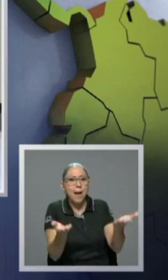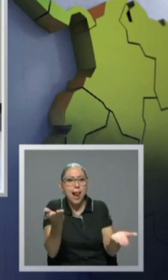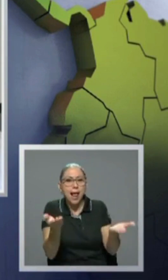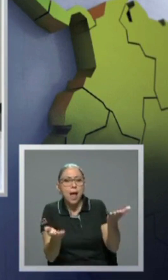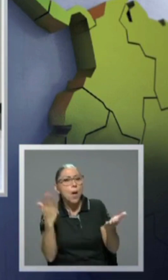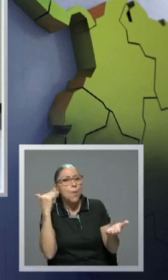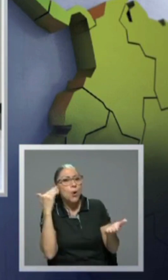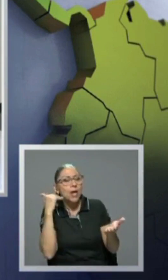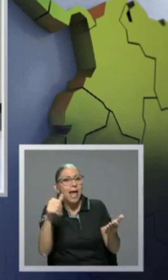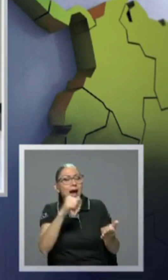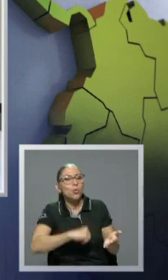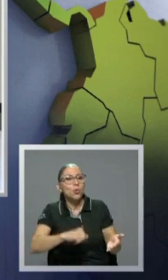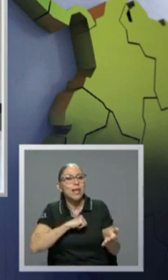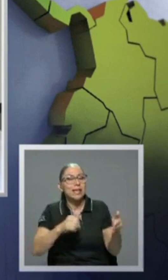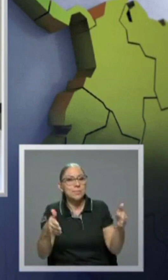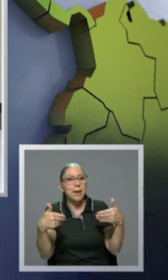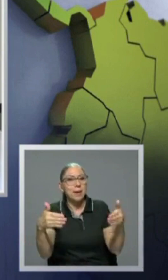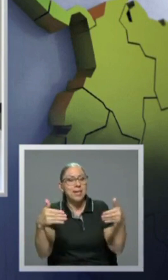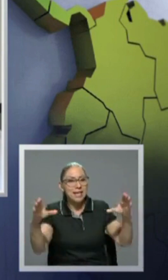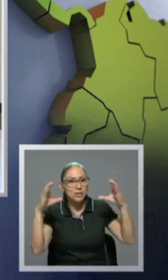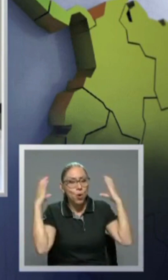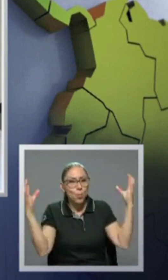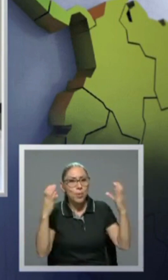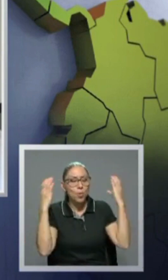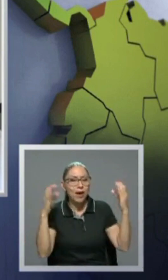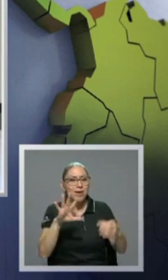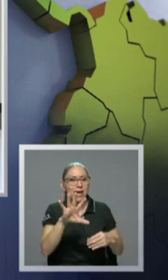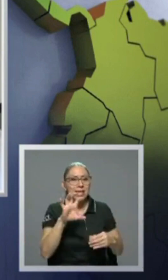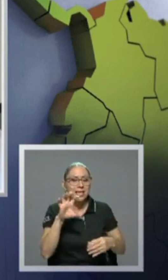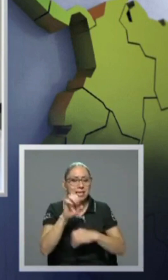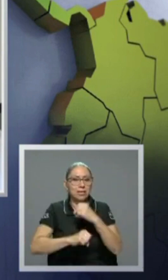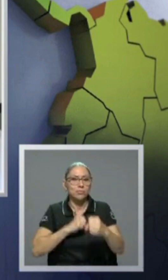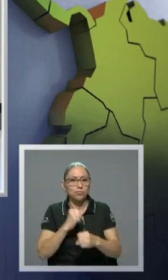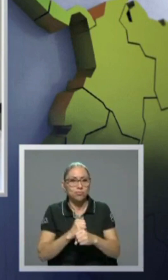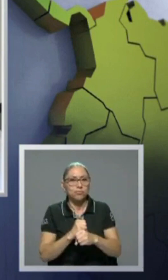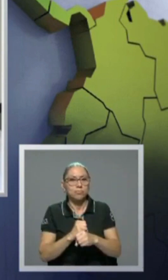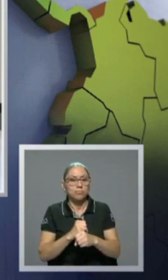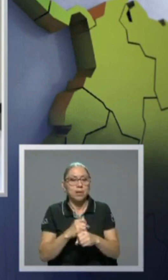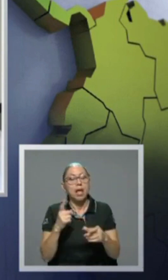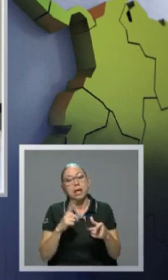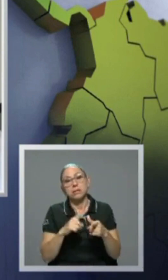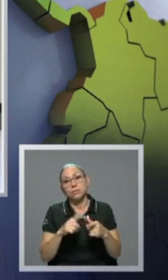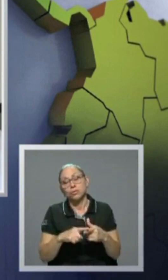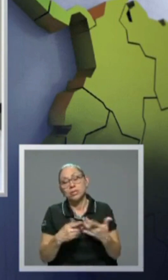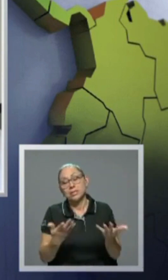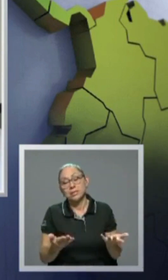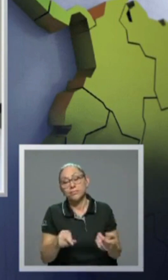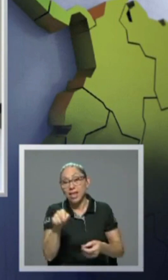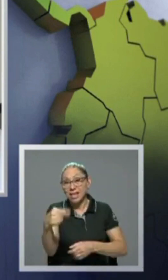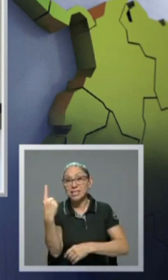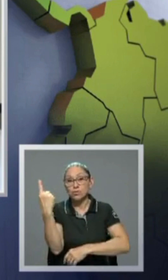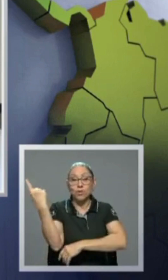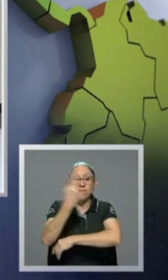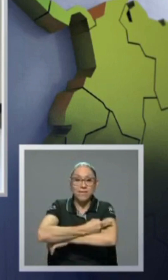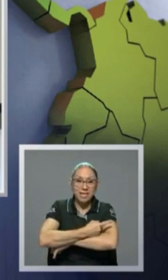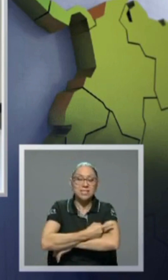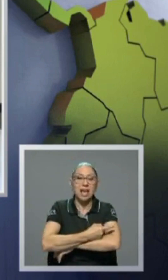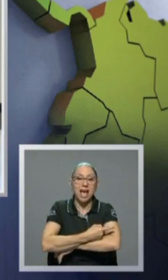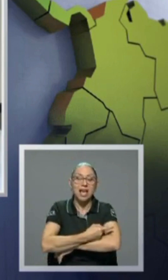las autoridades panameñas conmemoraban ese quinto centenario. Entonces, es una fecha que se